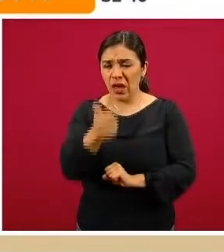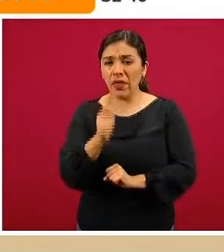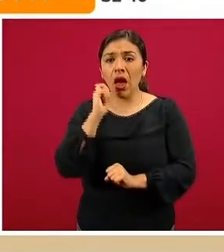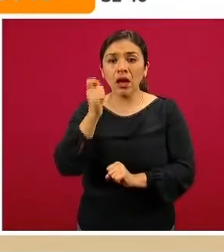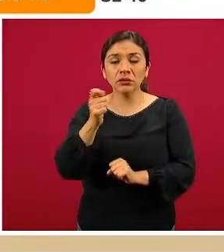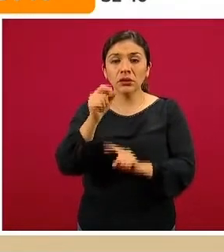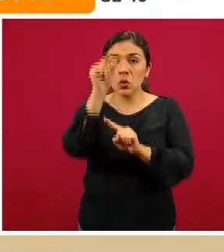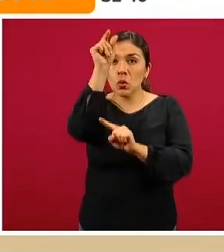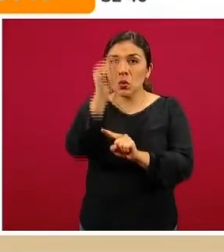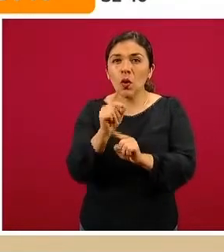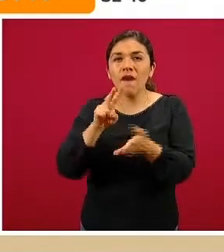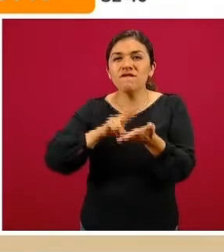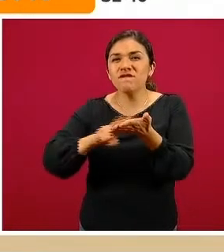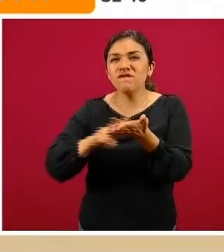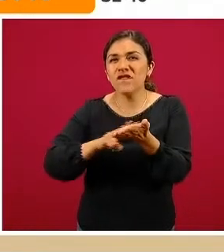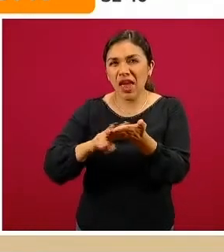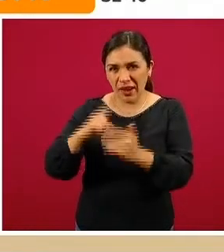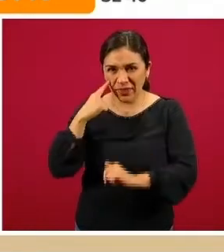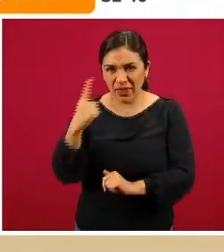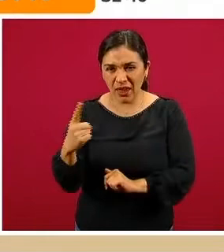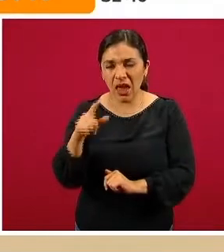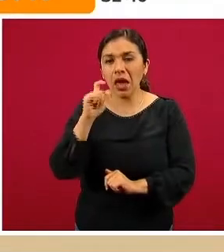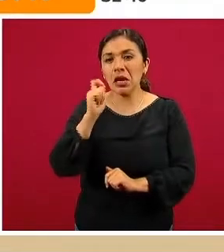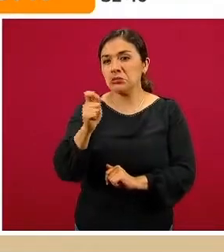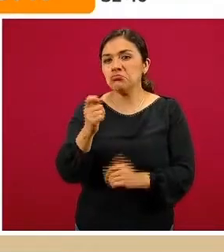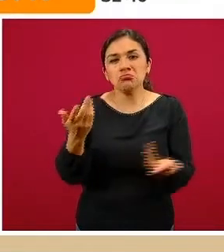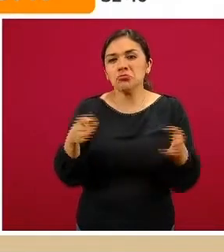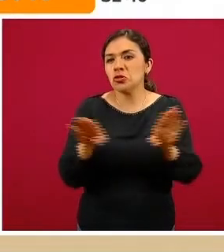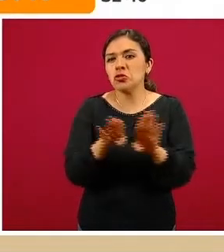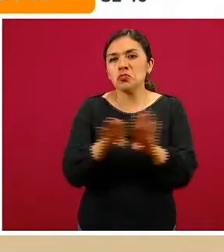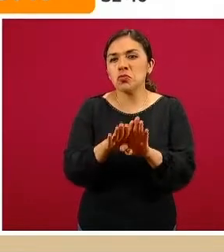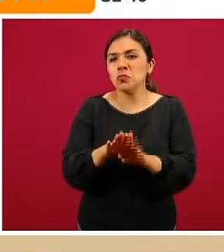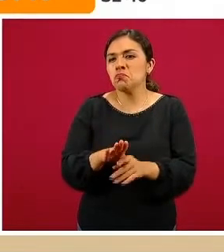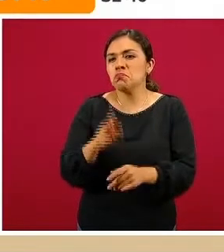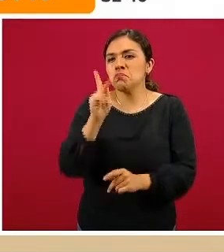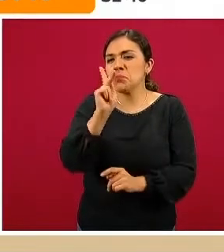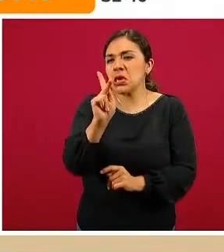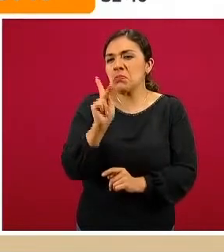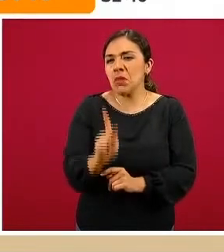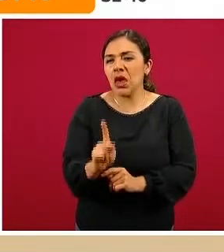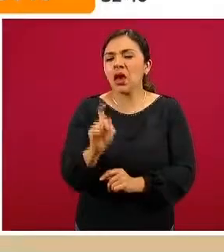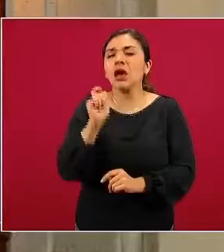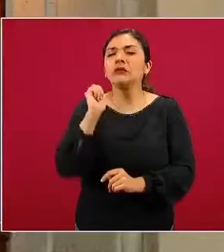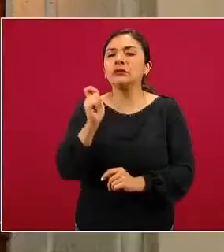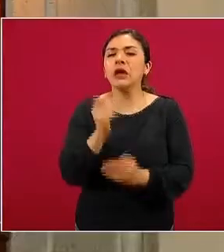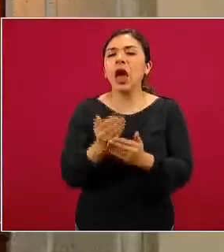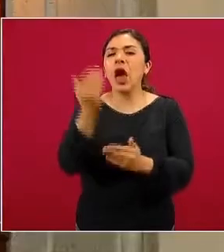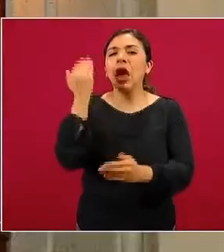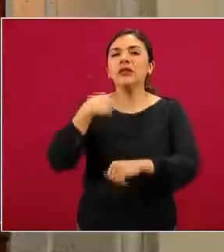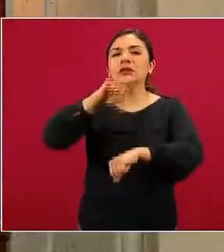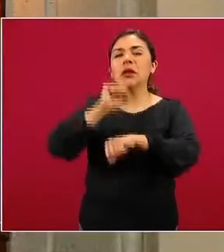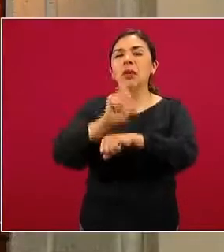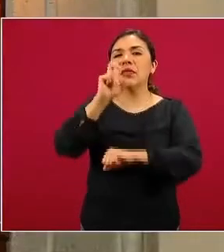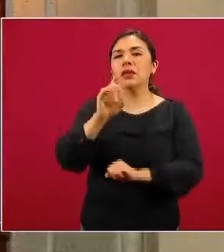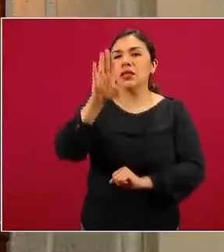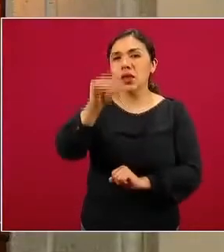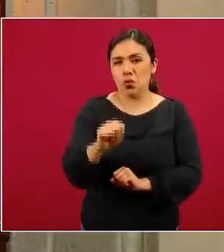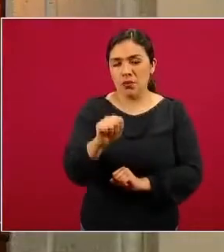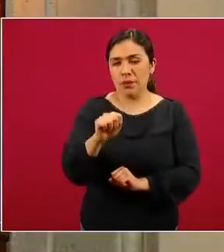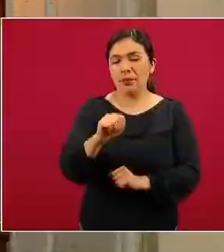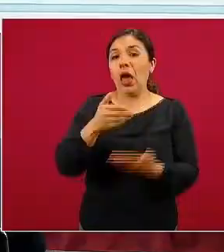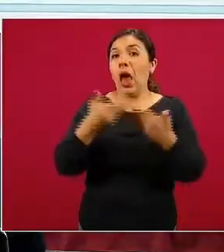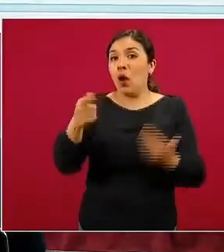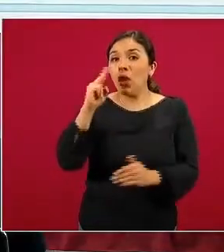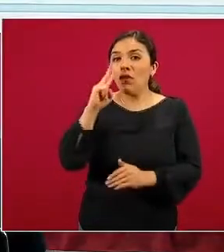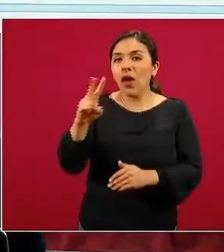tamaño de la barra de color verde, prácticamente está siendo ya similar a la que en su momento teníamos en la 39. Cuando